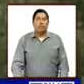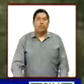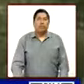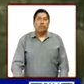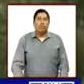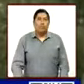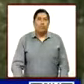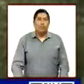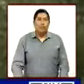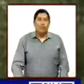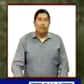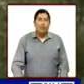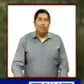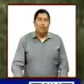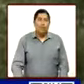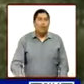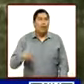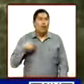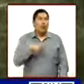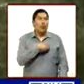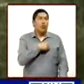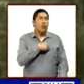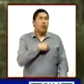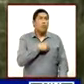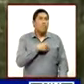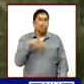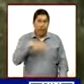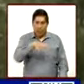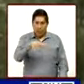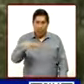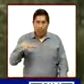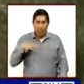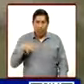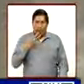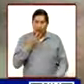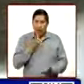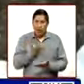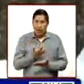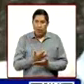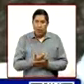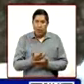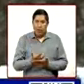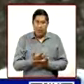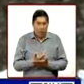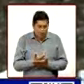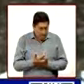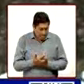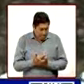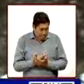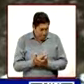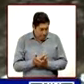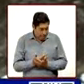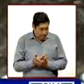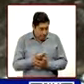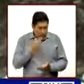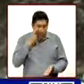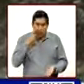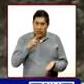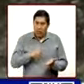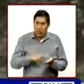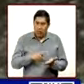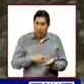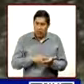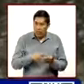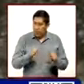¡Salud! Hemos establecido este punto para verificar inicialmente con un reconocimiento